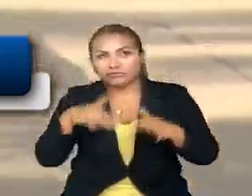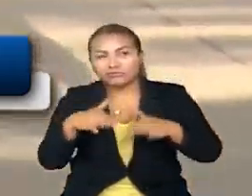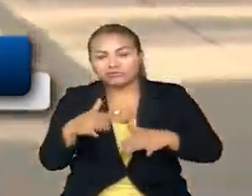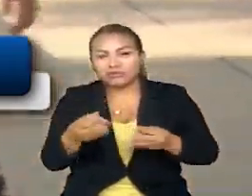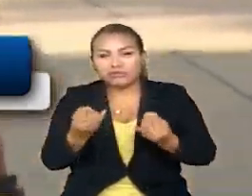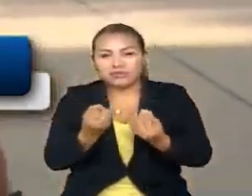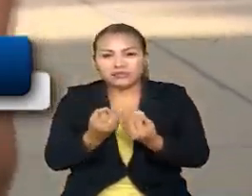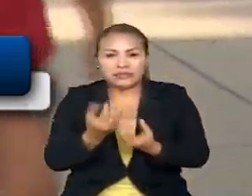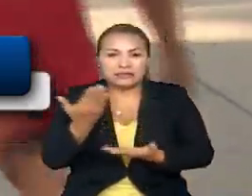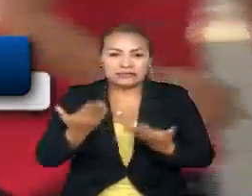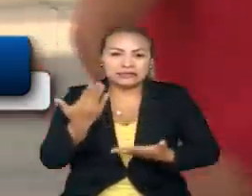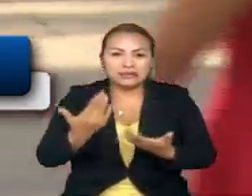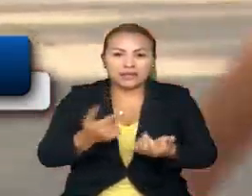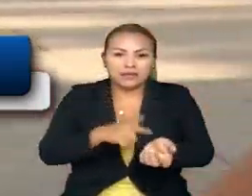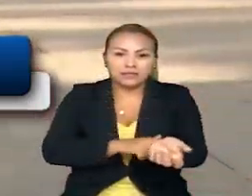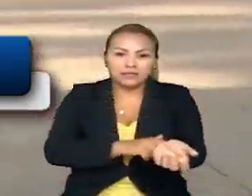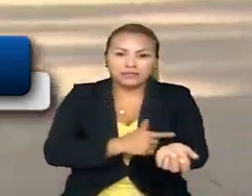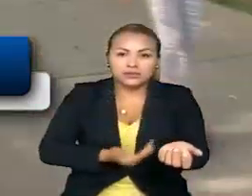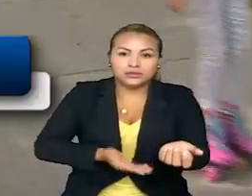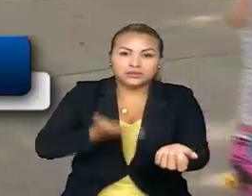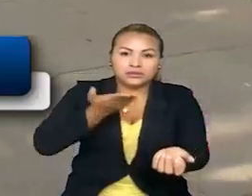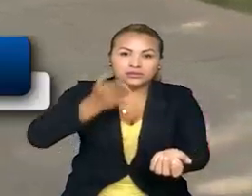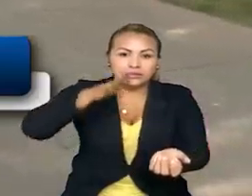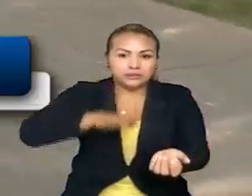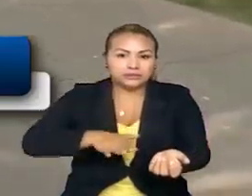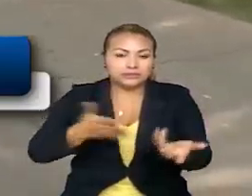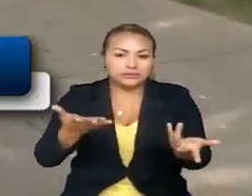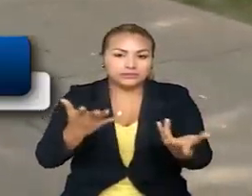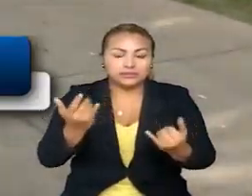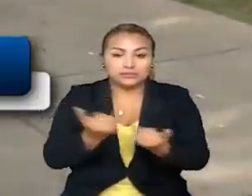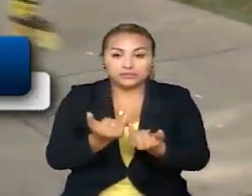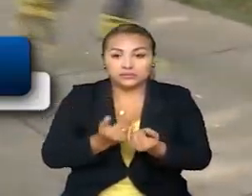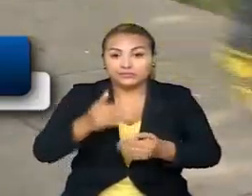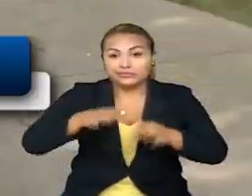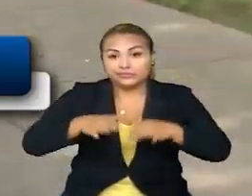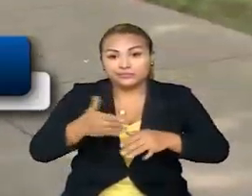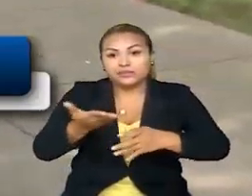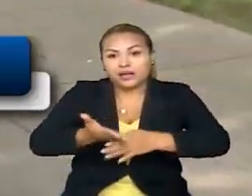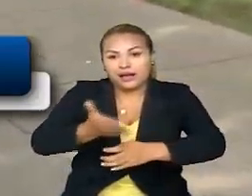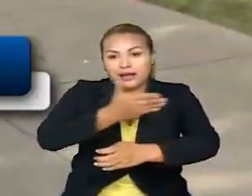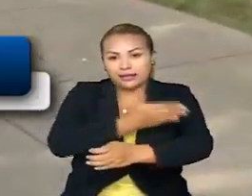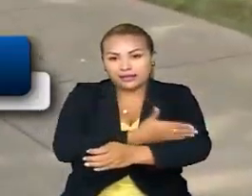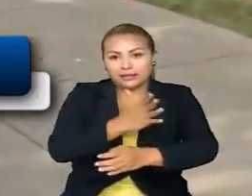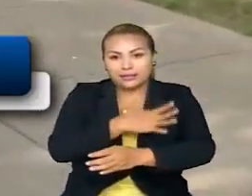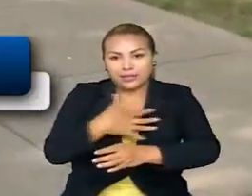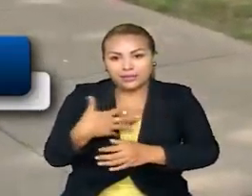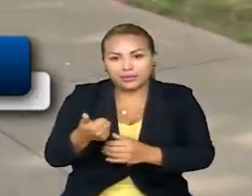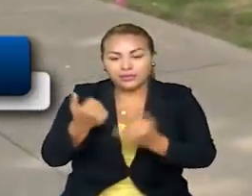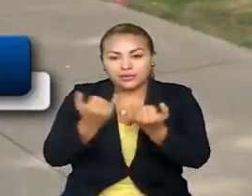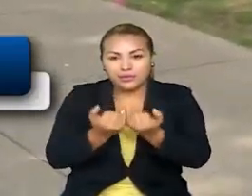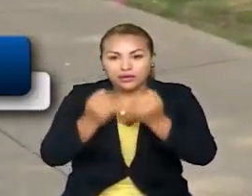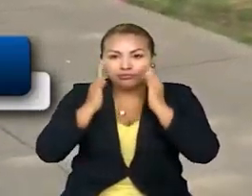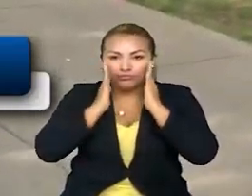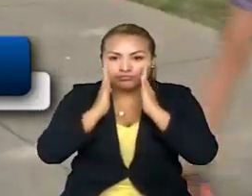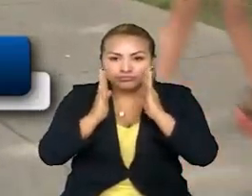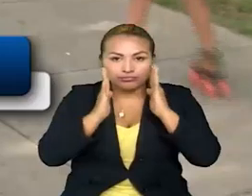hipertensión arterial porque vamos a visitar al médico hasta que ya tenemos los síntomas y no antes para que nos hagamos un chequeo